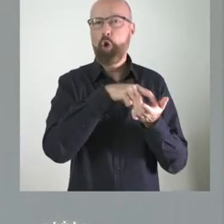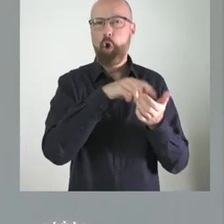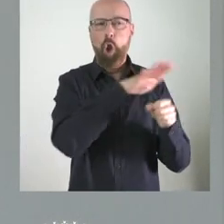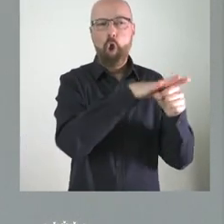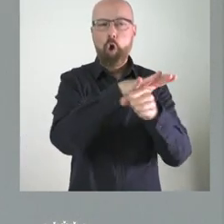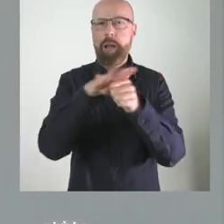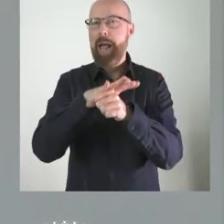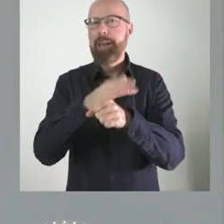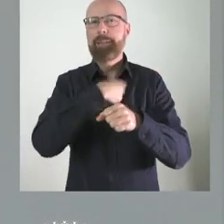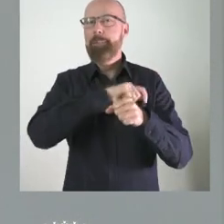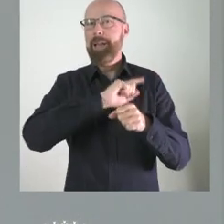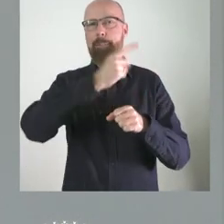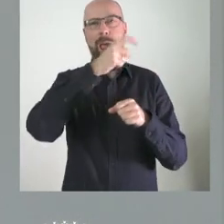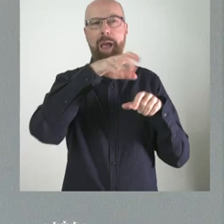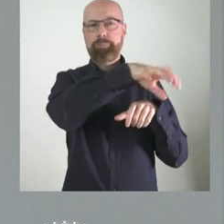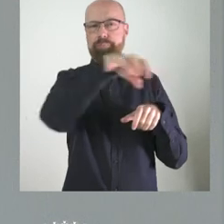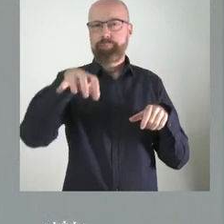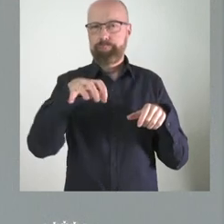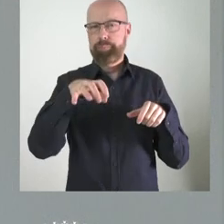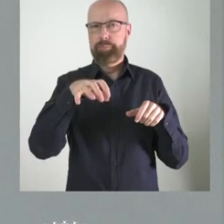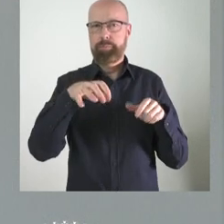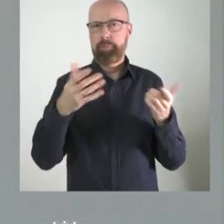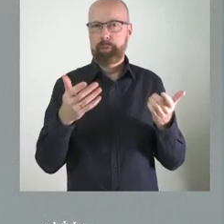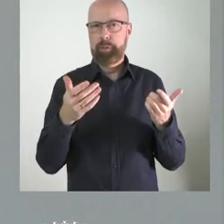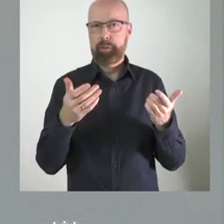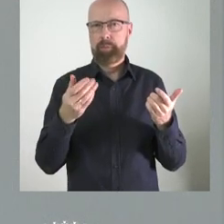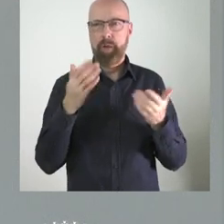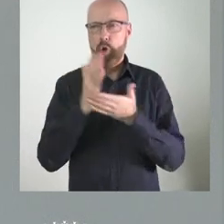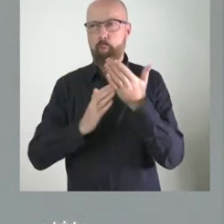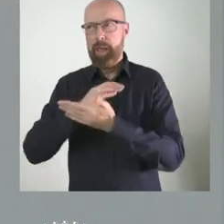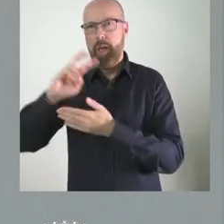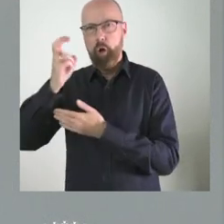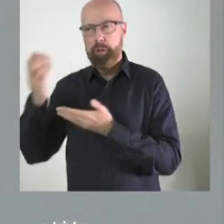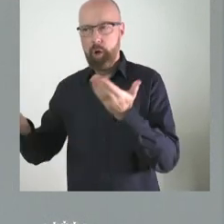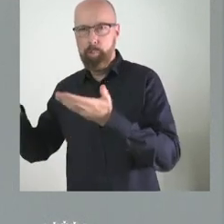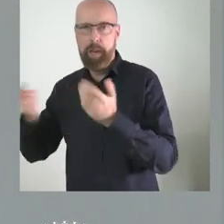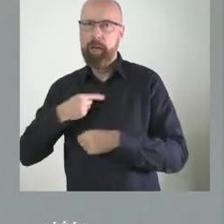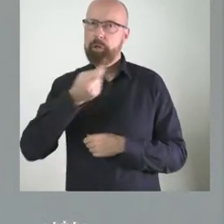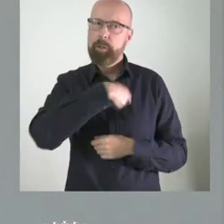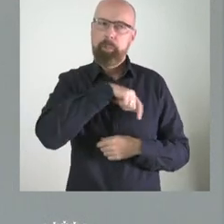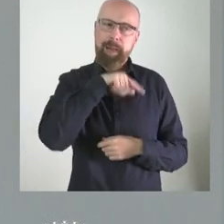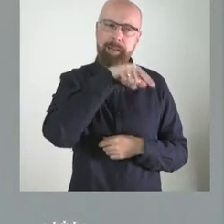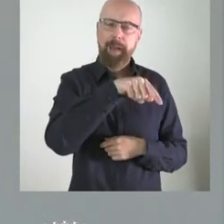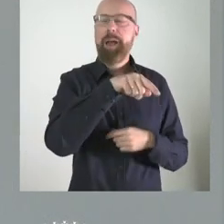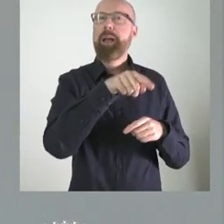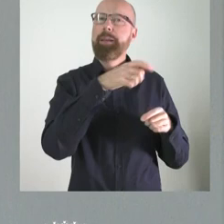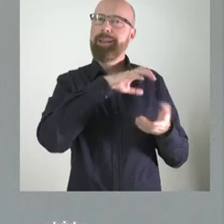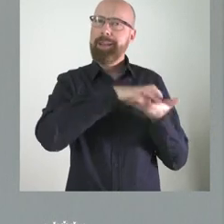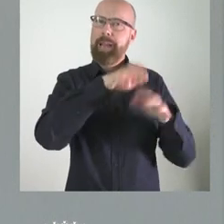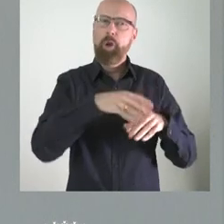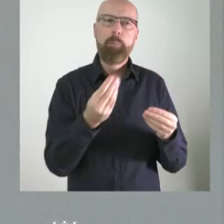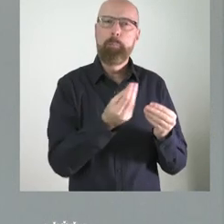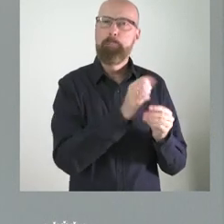por centro de salud que existe entre las comunidades autónomas de España y nuestra idea es seguirlo manteniendo y seguir prestando servicios sanitarios